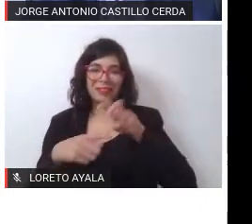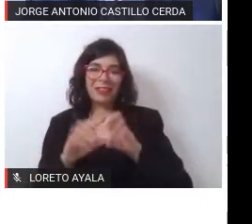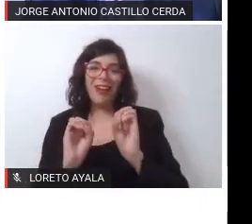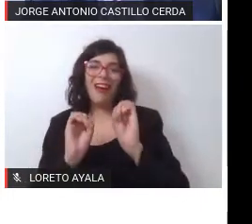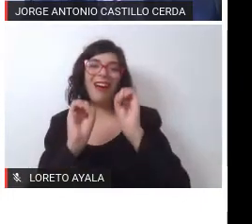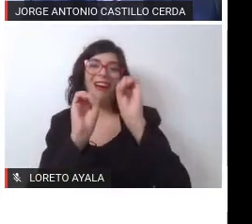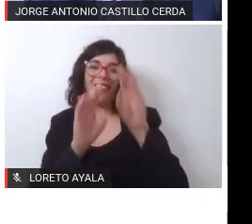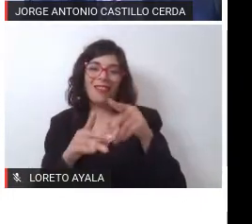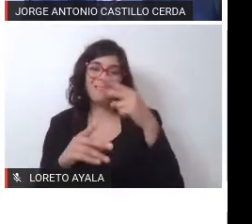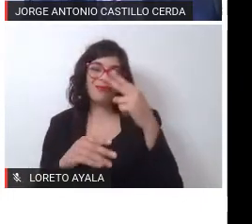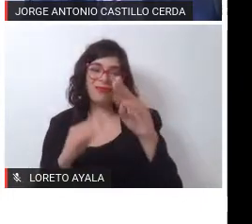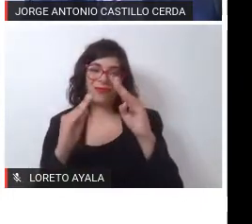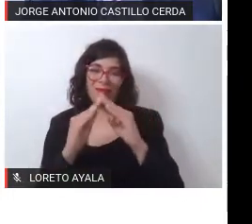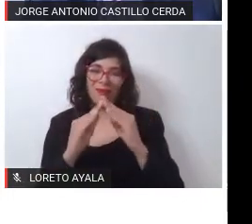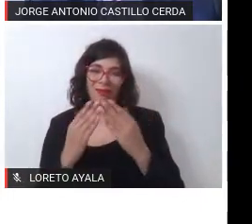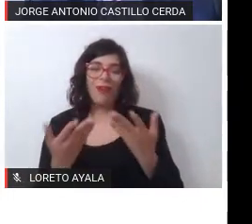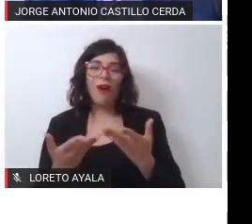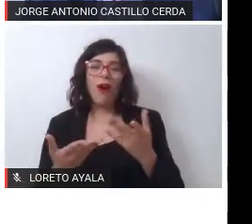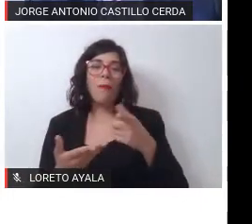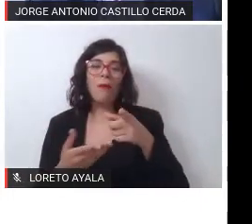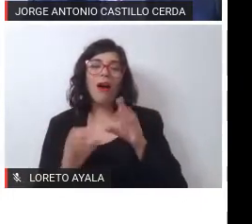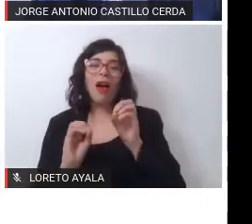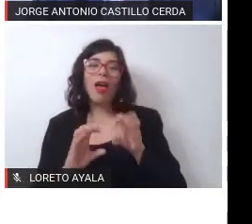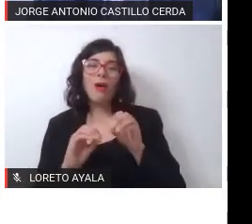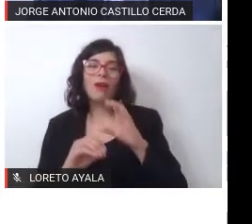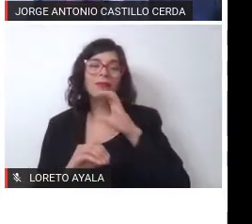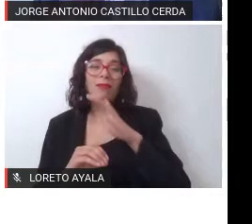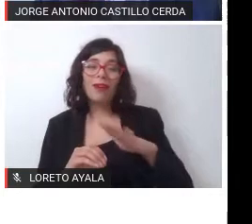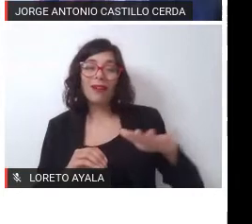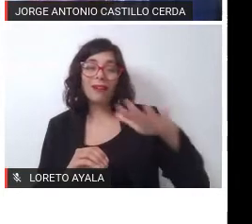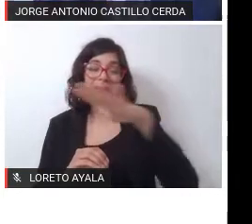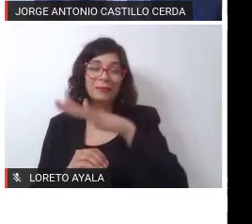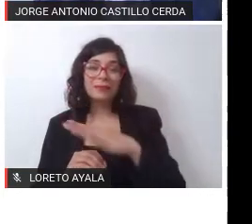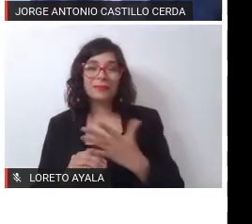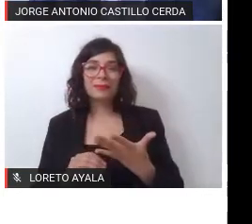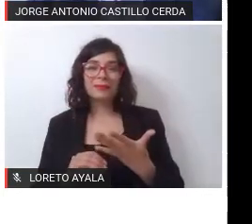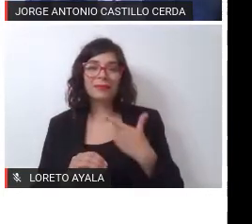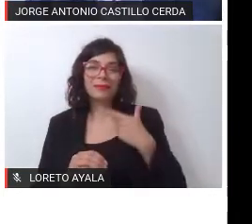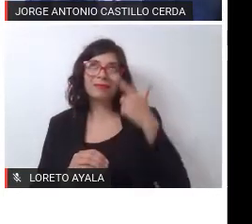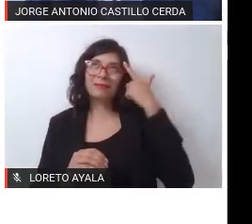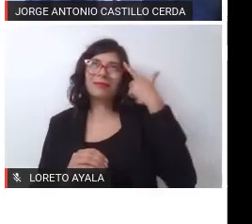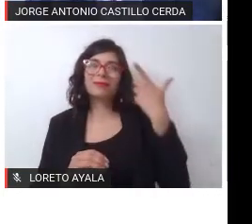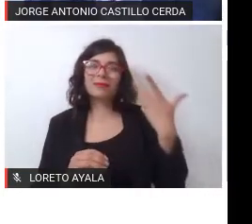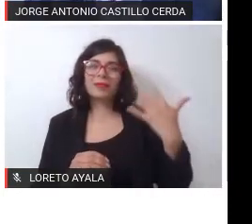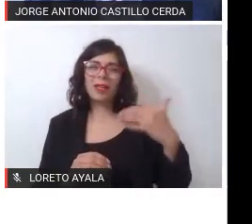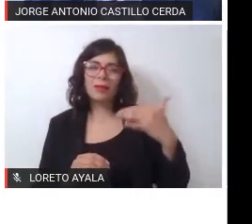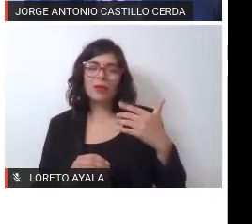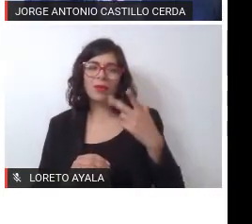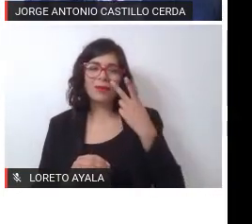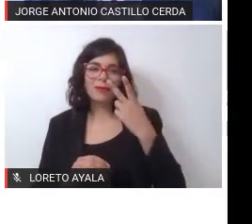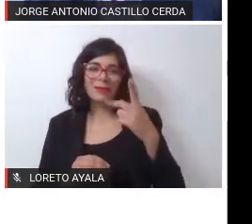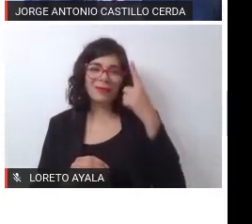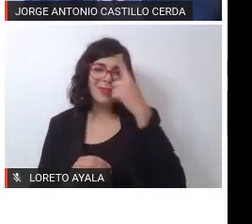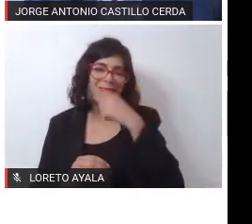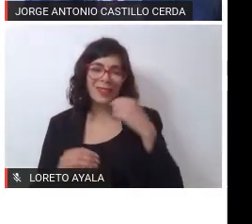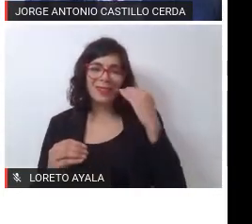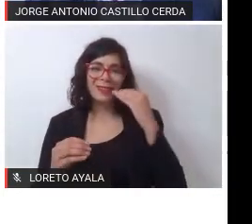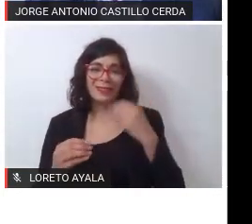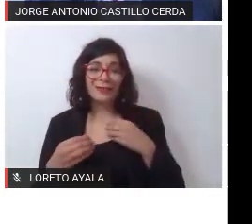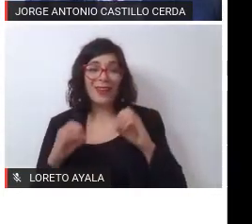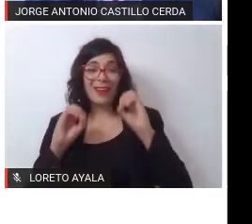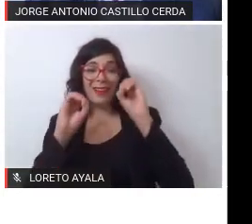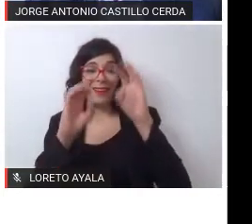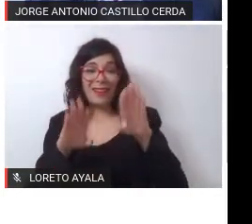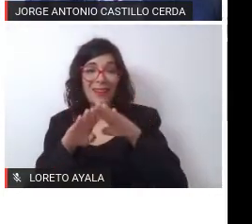Desde la educación rural se hace el sentido de ver esta cara de este niño cuando le llega